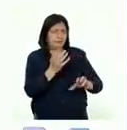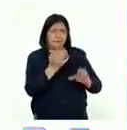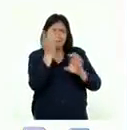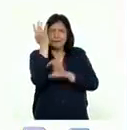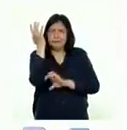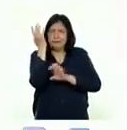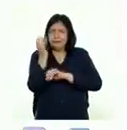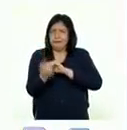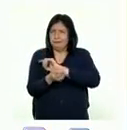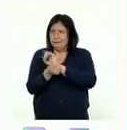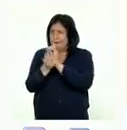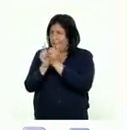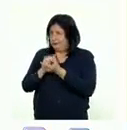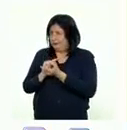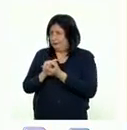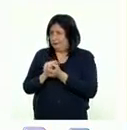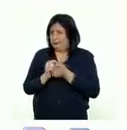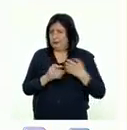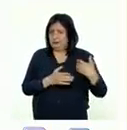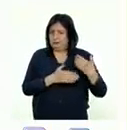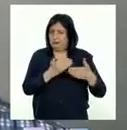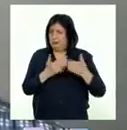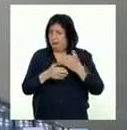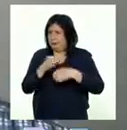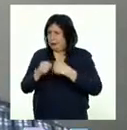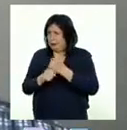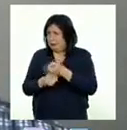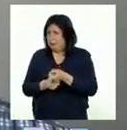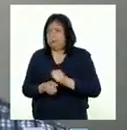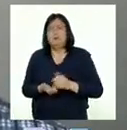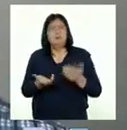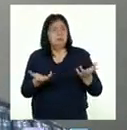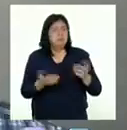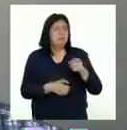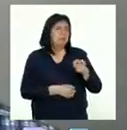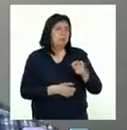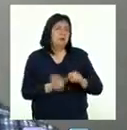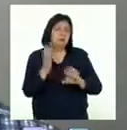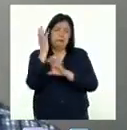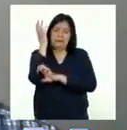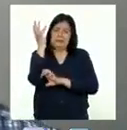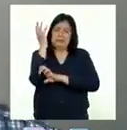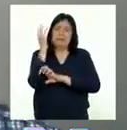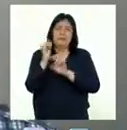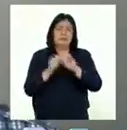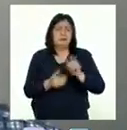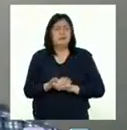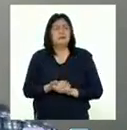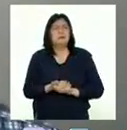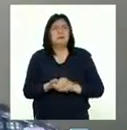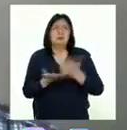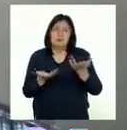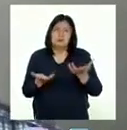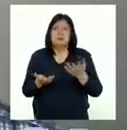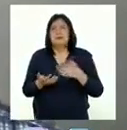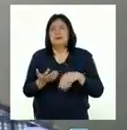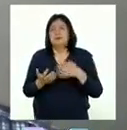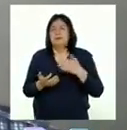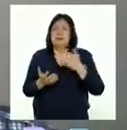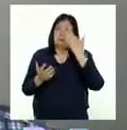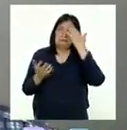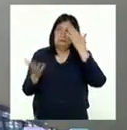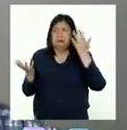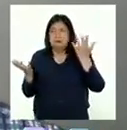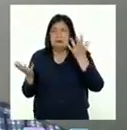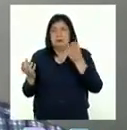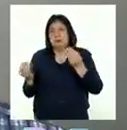las estaciones han variado en los últimos años? Bueno, con respecto a las estaciones, en el caso de las estaciones es un poco más